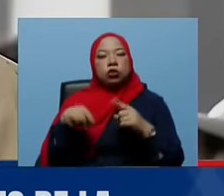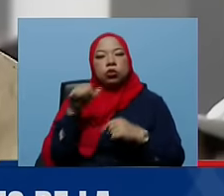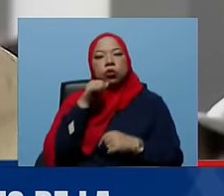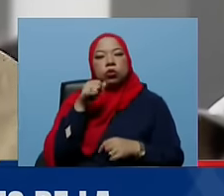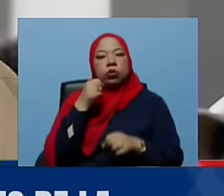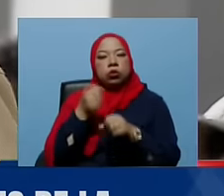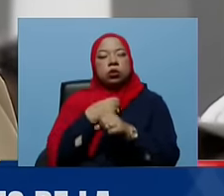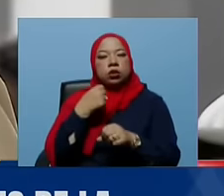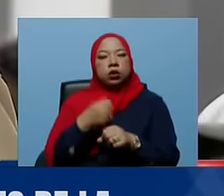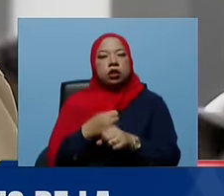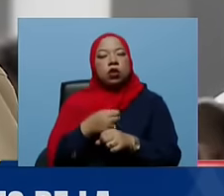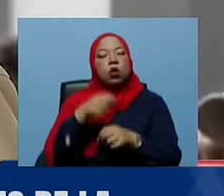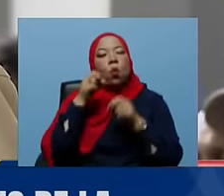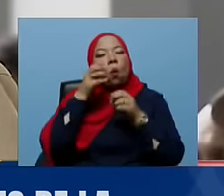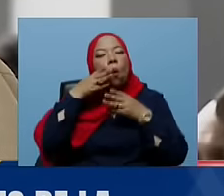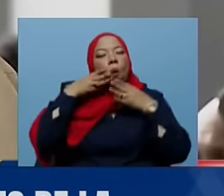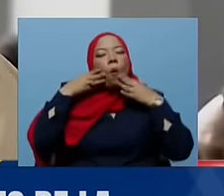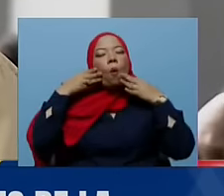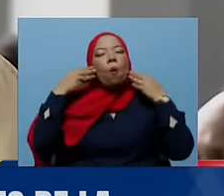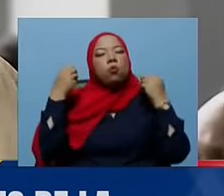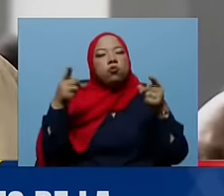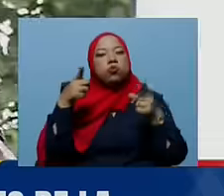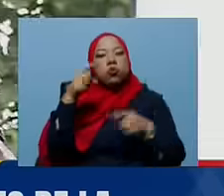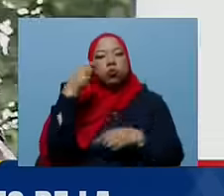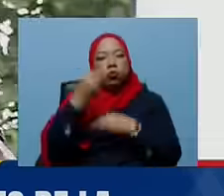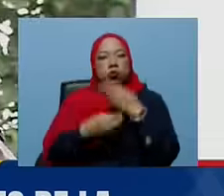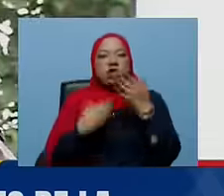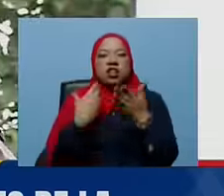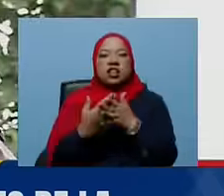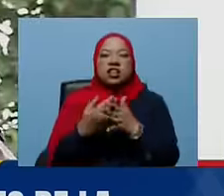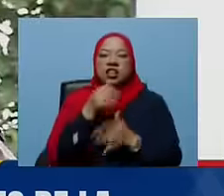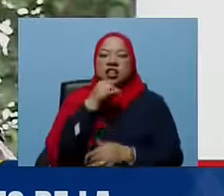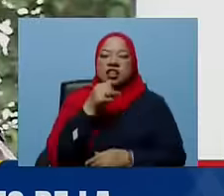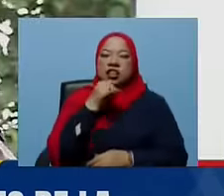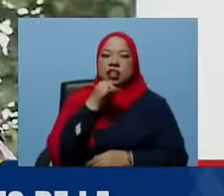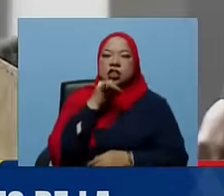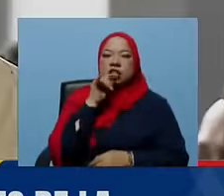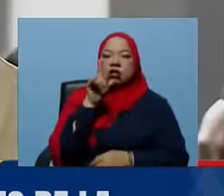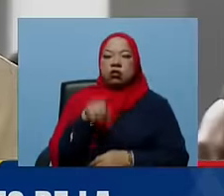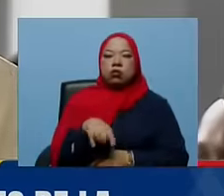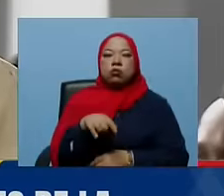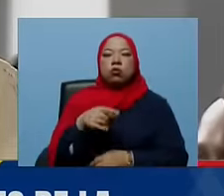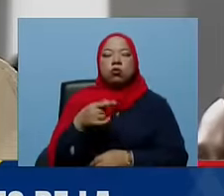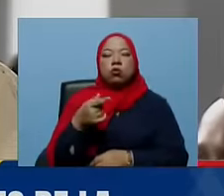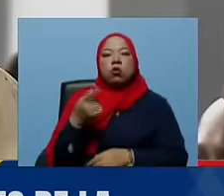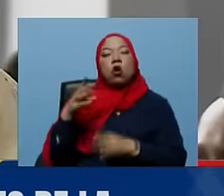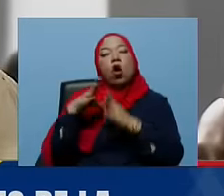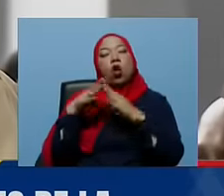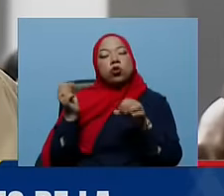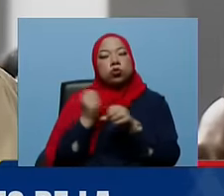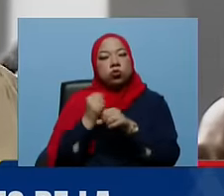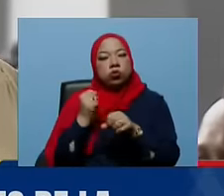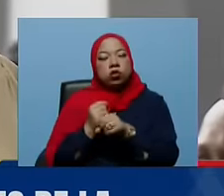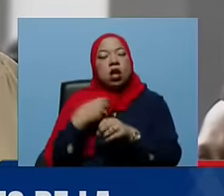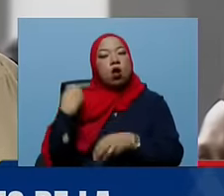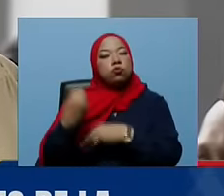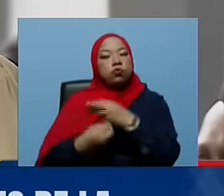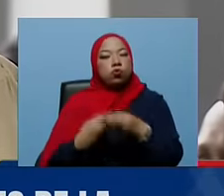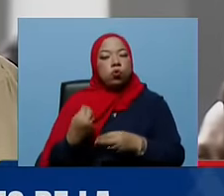contentos, orgullosos por este gran apoyo, el gran apoyo para todos nosotros los